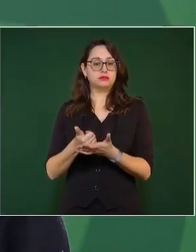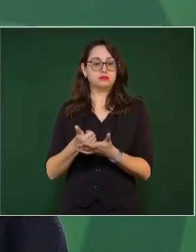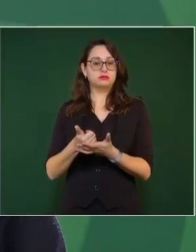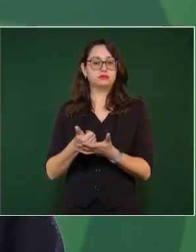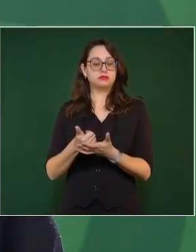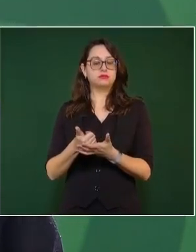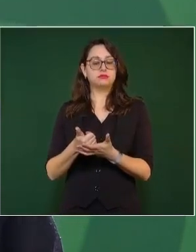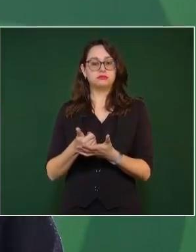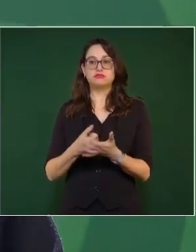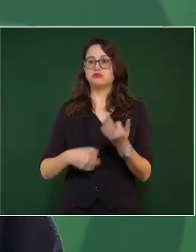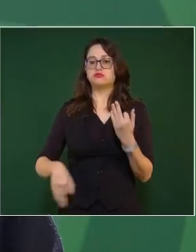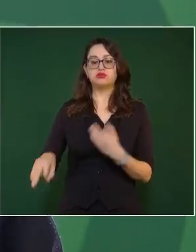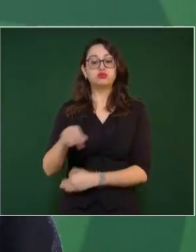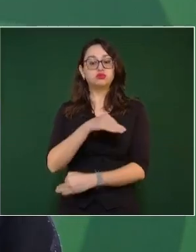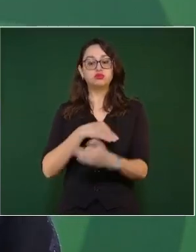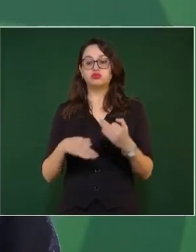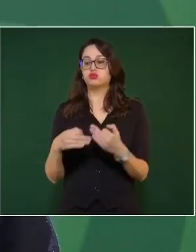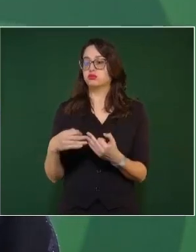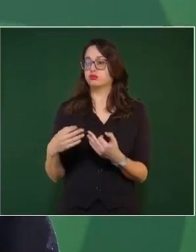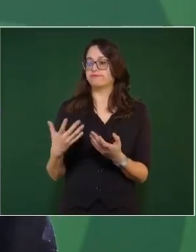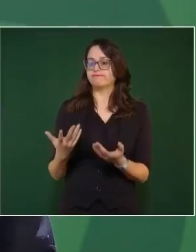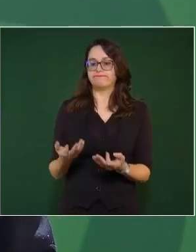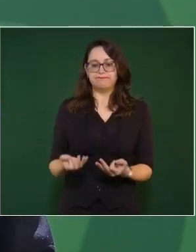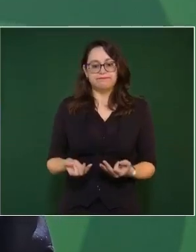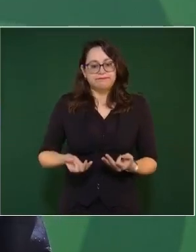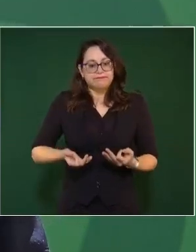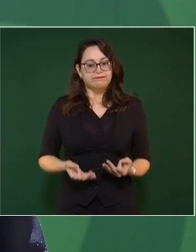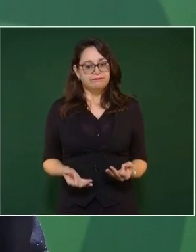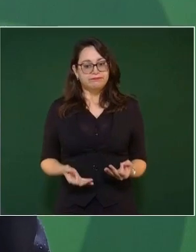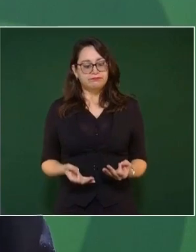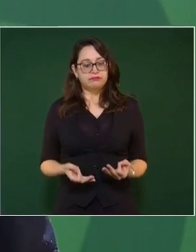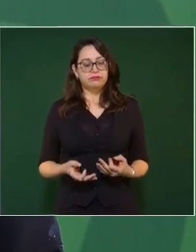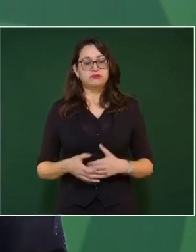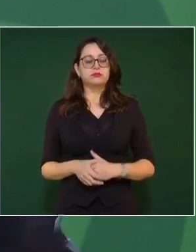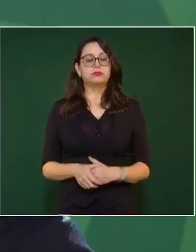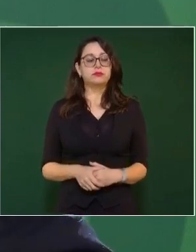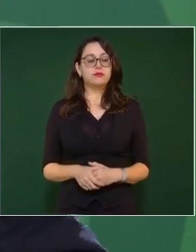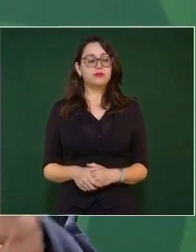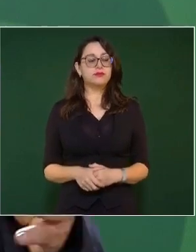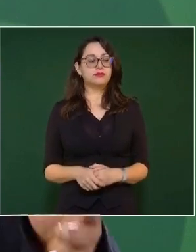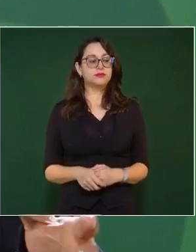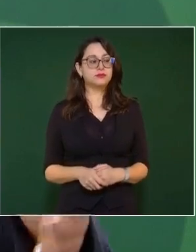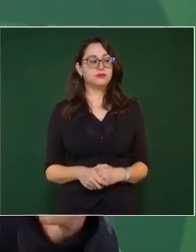a todos. Y también